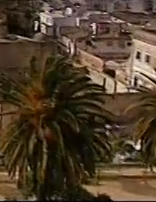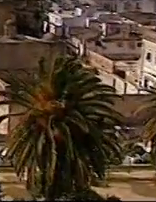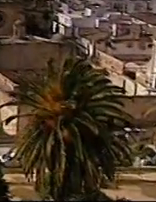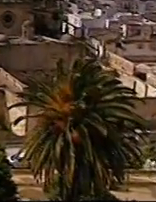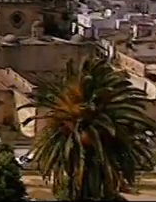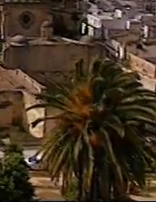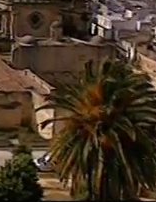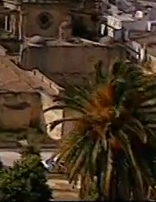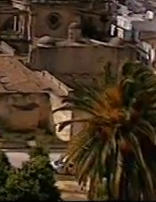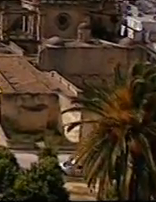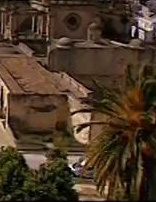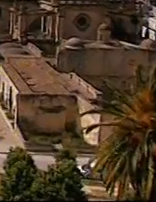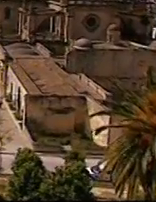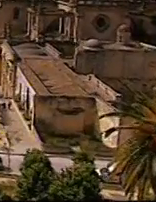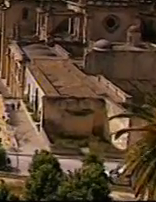Música